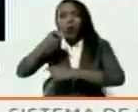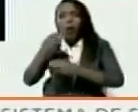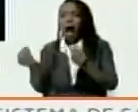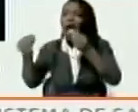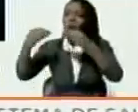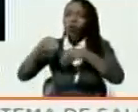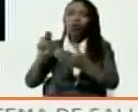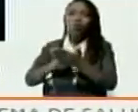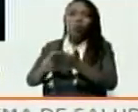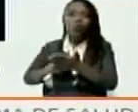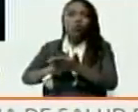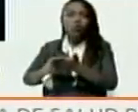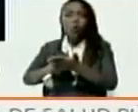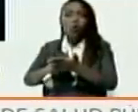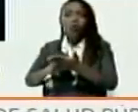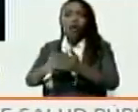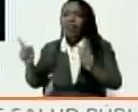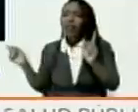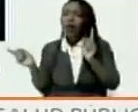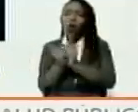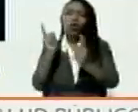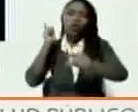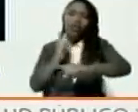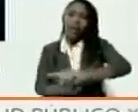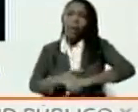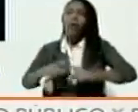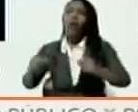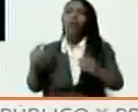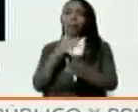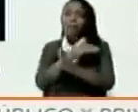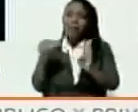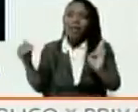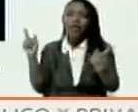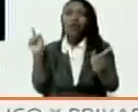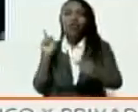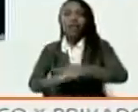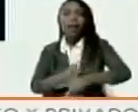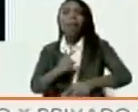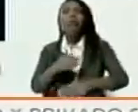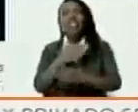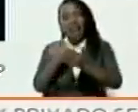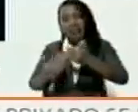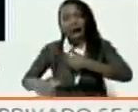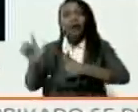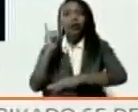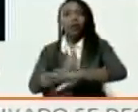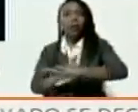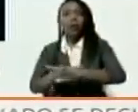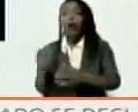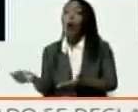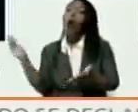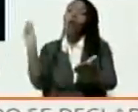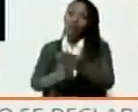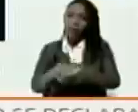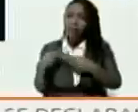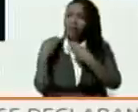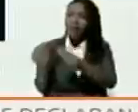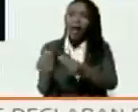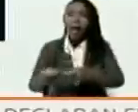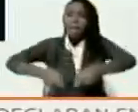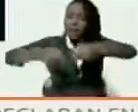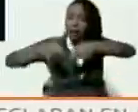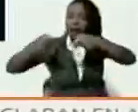para soluciones de corto plazo, de mediano plazo y de largo plazo, que le devuelvan al mercado